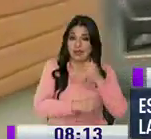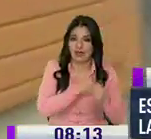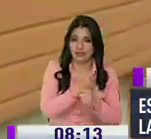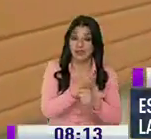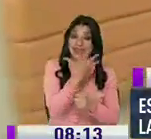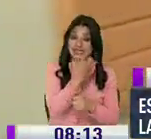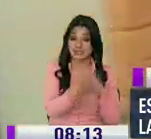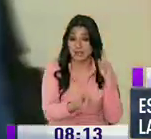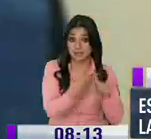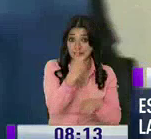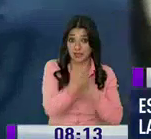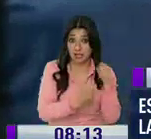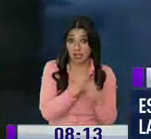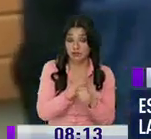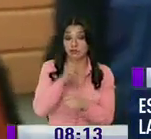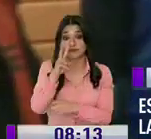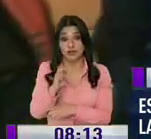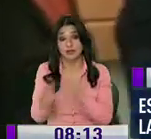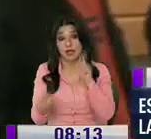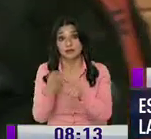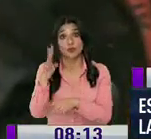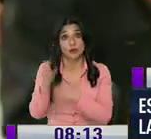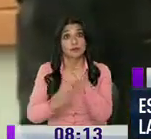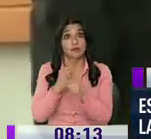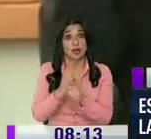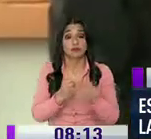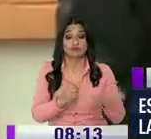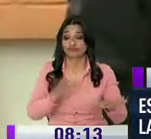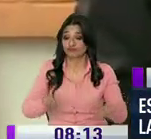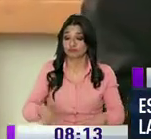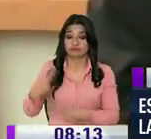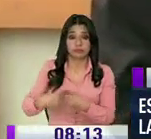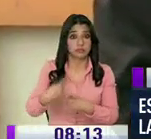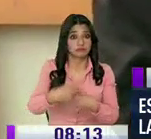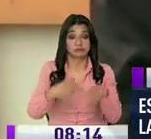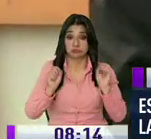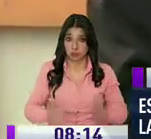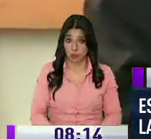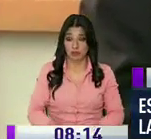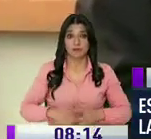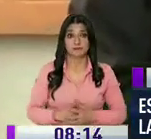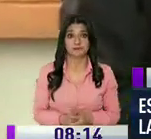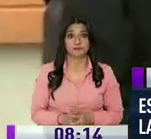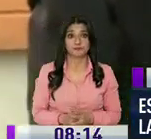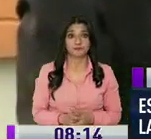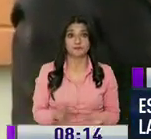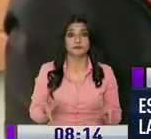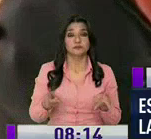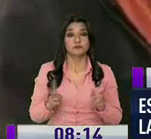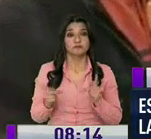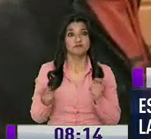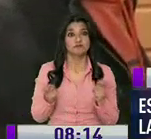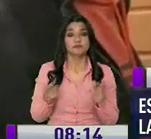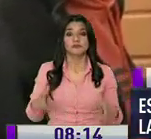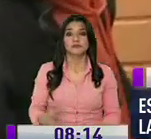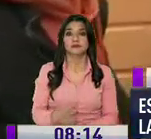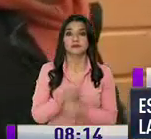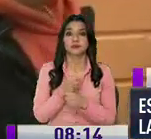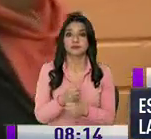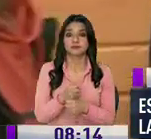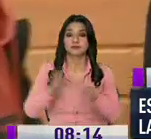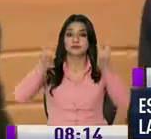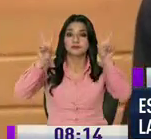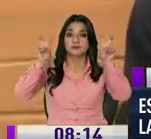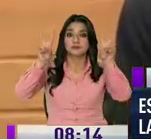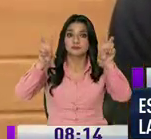20 años y de 20 a 40 años. Asimismo, se ha regulado la seguridad en lo que respecta a